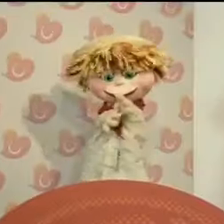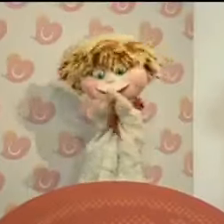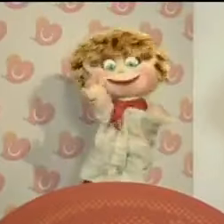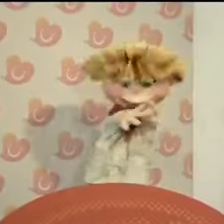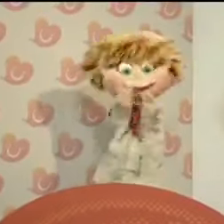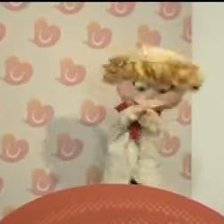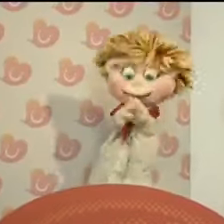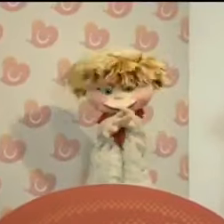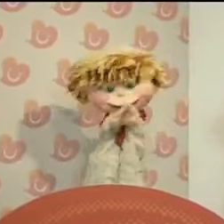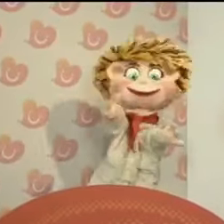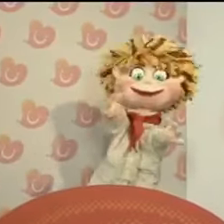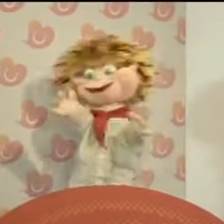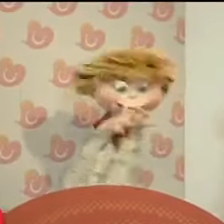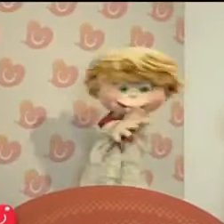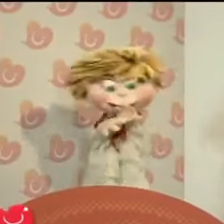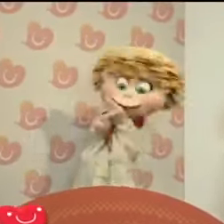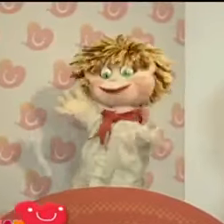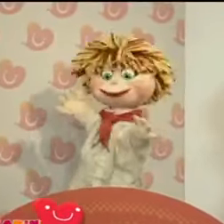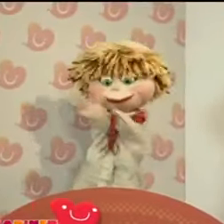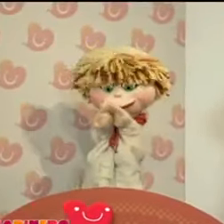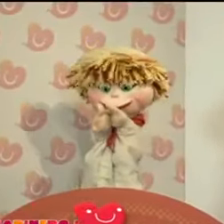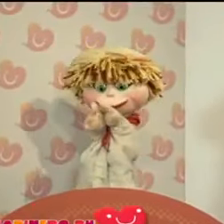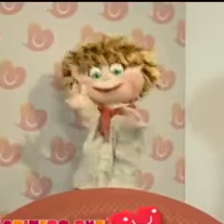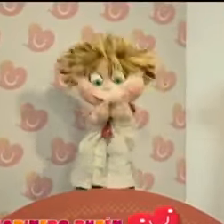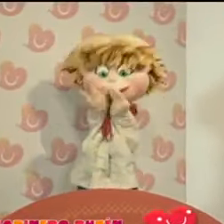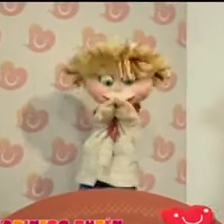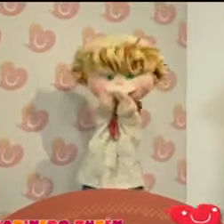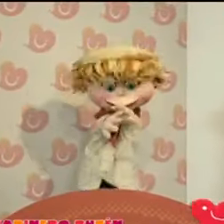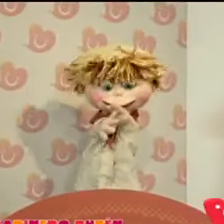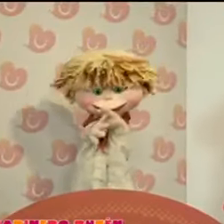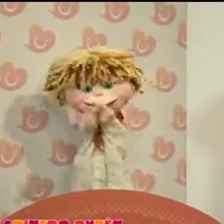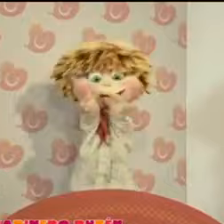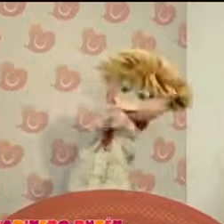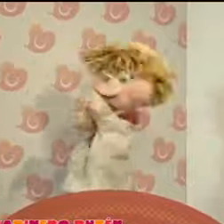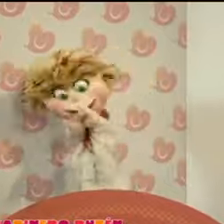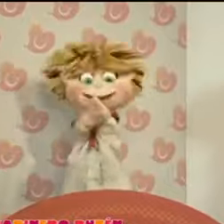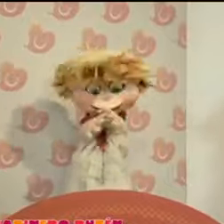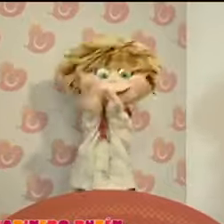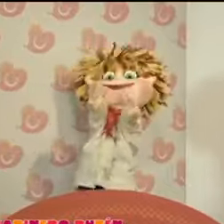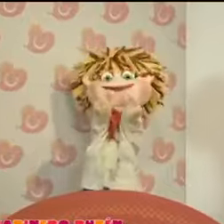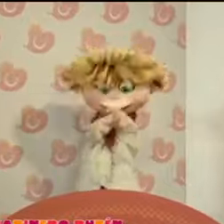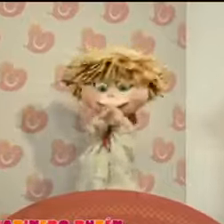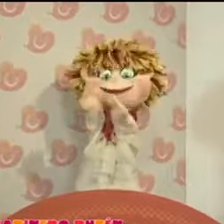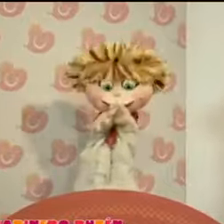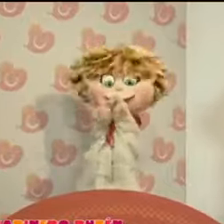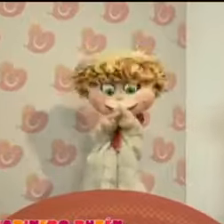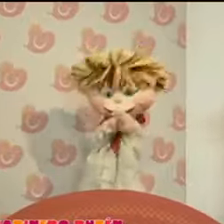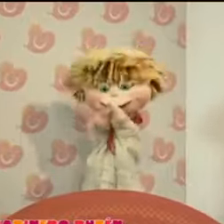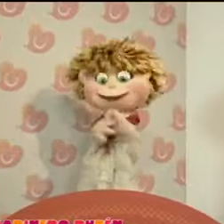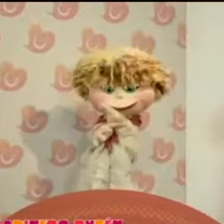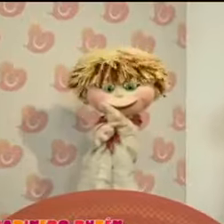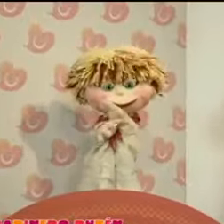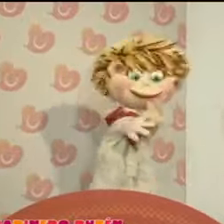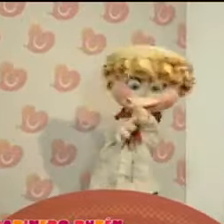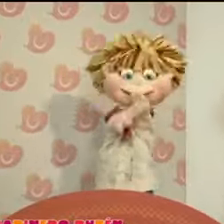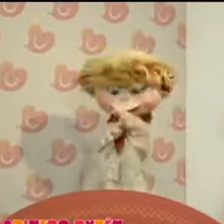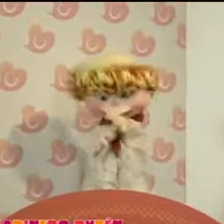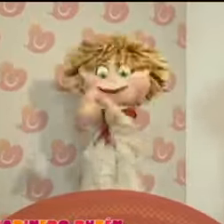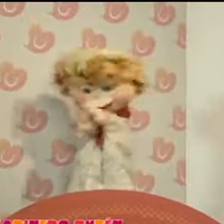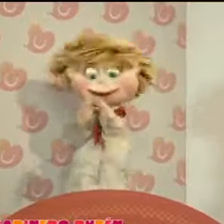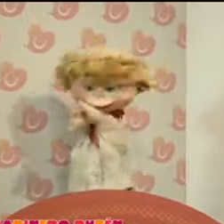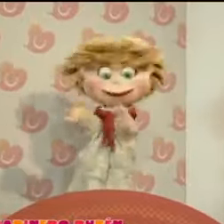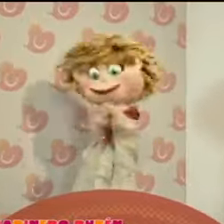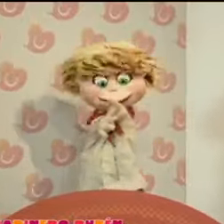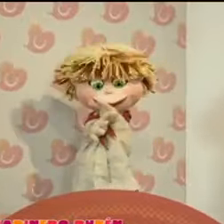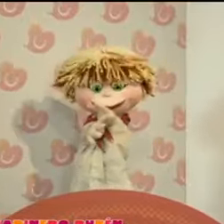Hoy tengo un invitado especial. Su profesión es una de las que más me gustan. Mi